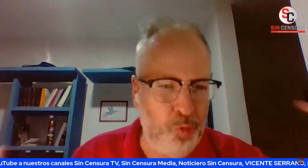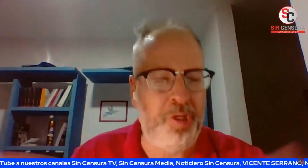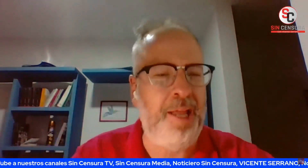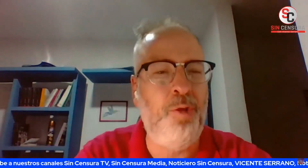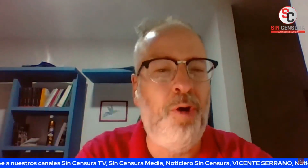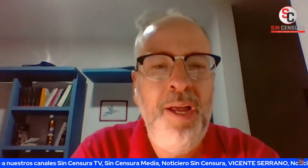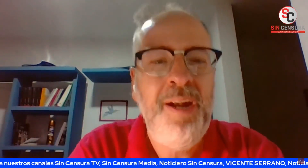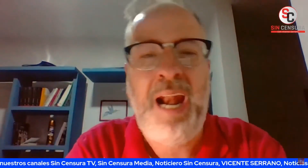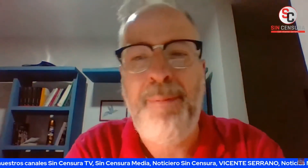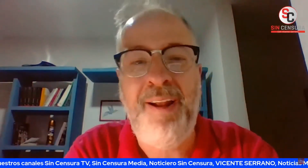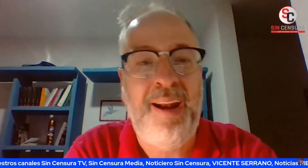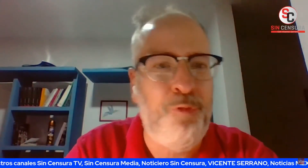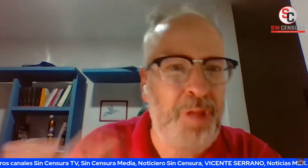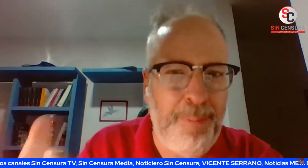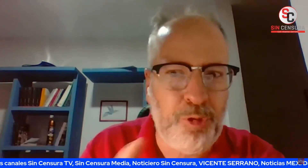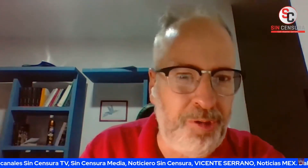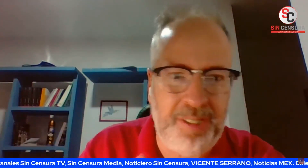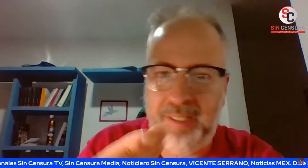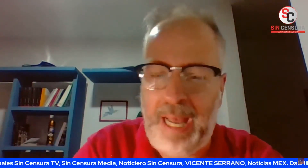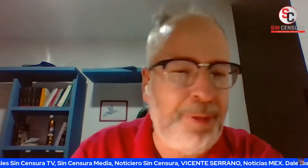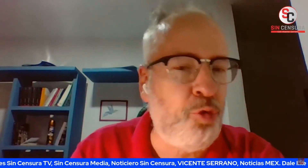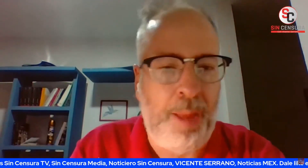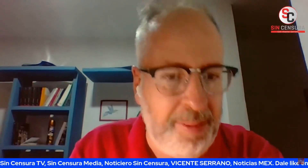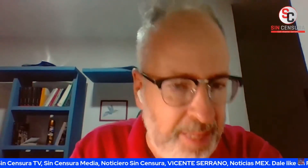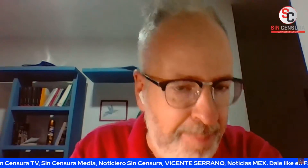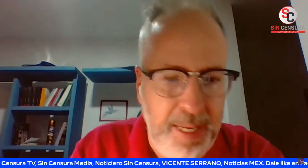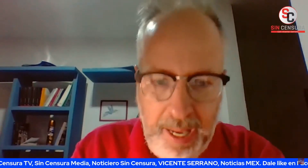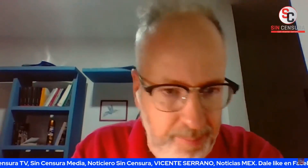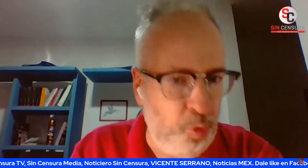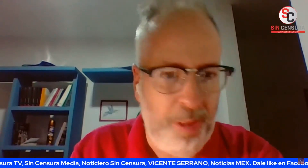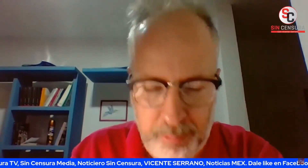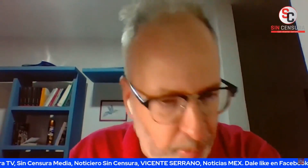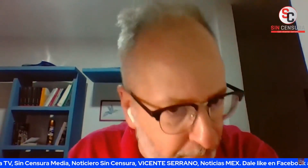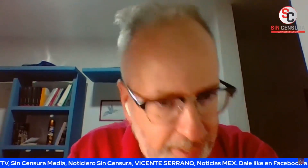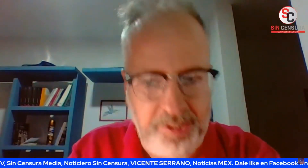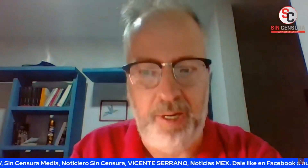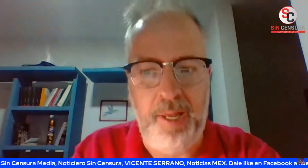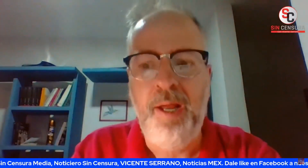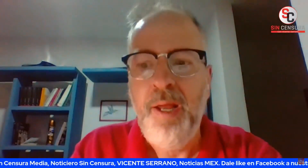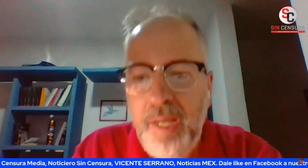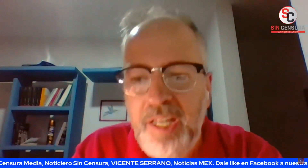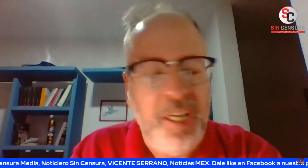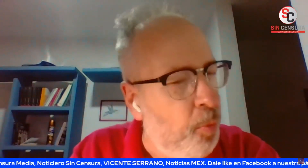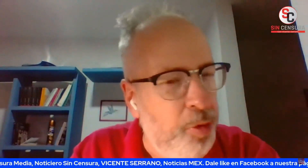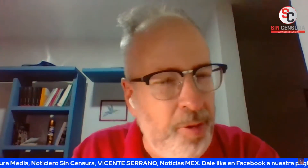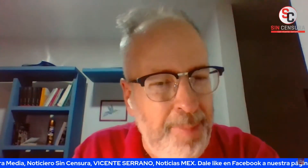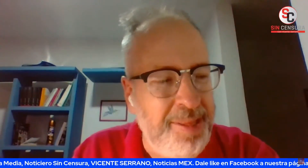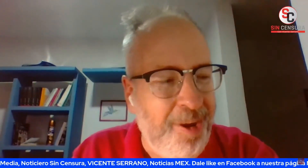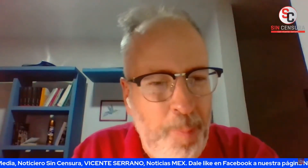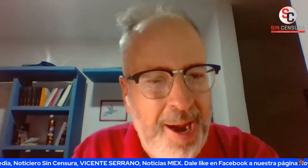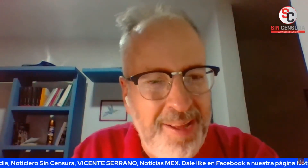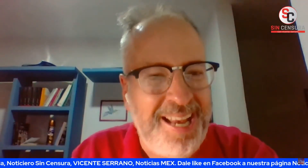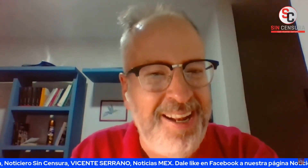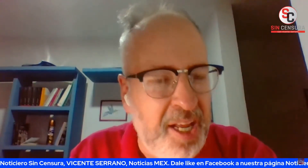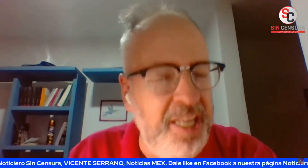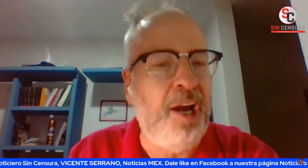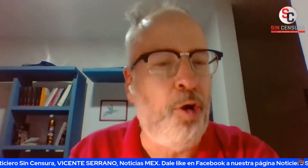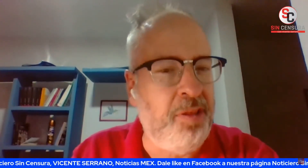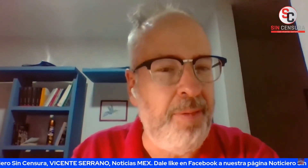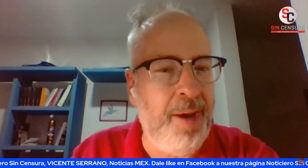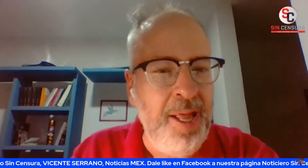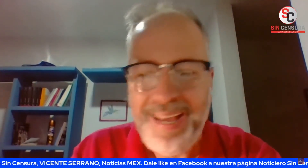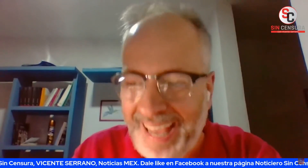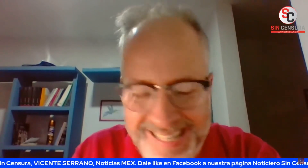o discutiendo. Realmente refundemos cosas. Si ya pasó la pandemia, podemos volver a salir, y sería bueno realmente recuperar esa